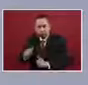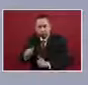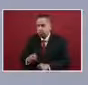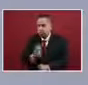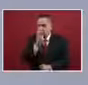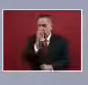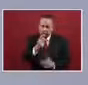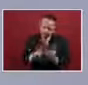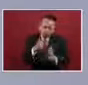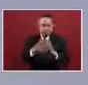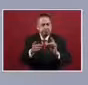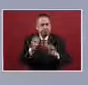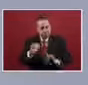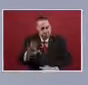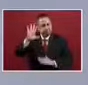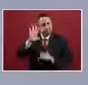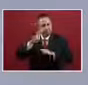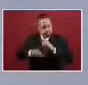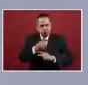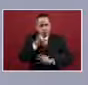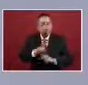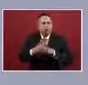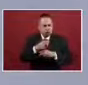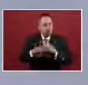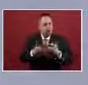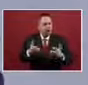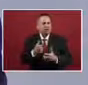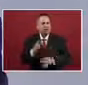Reitero el compromiso de